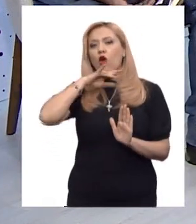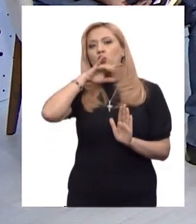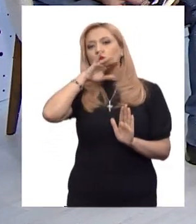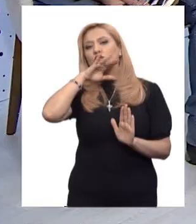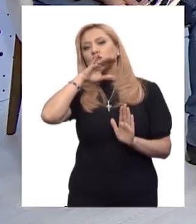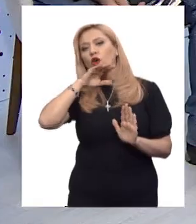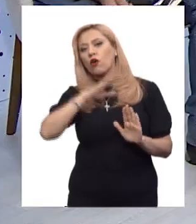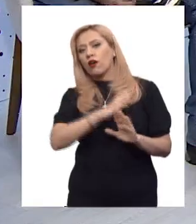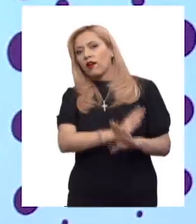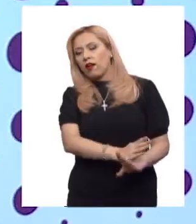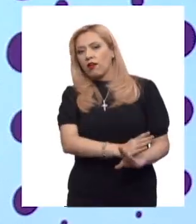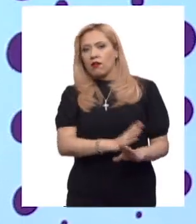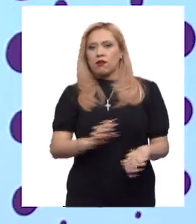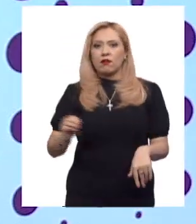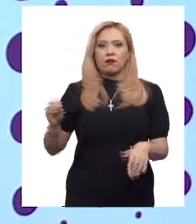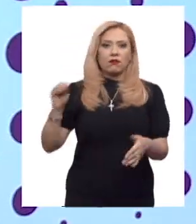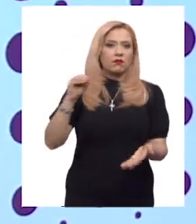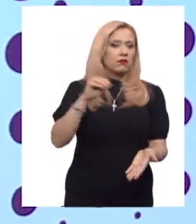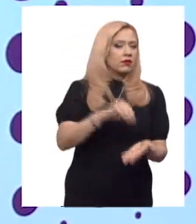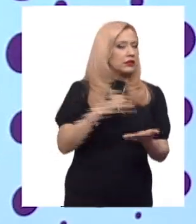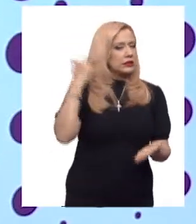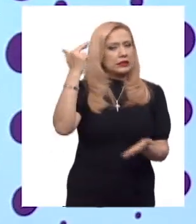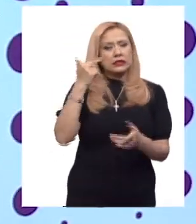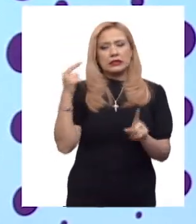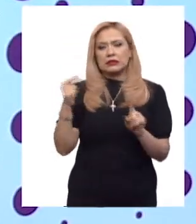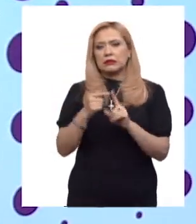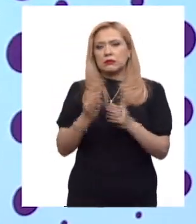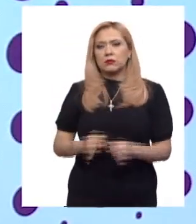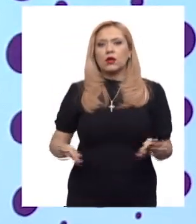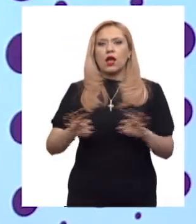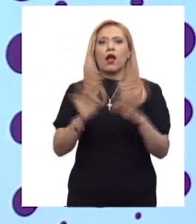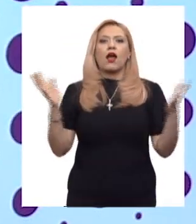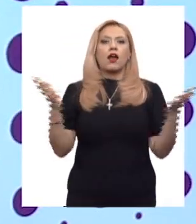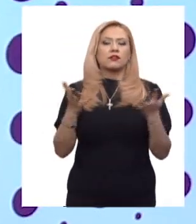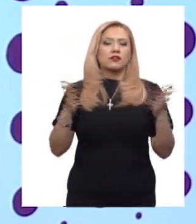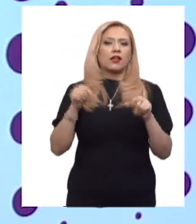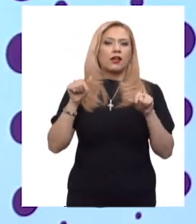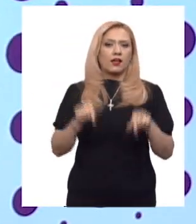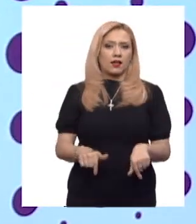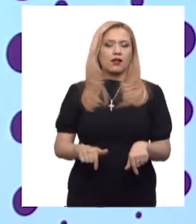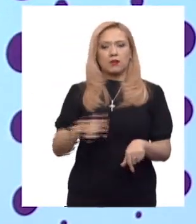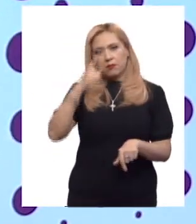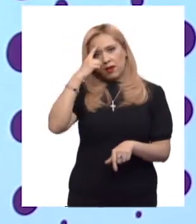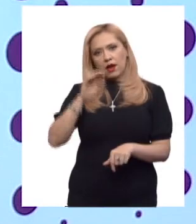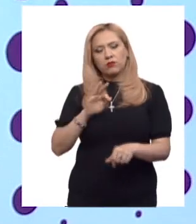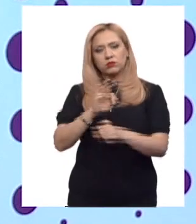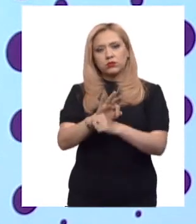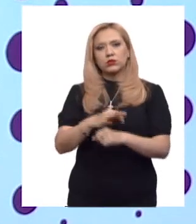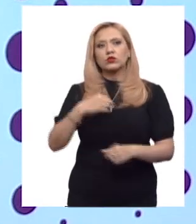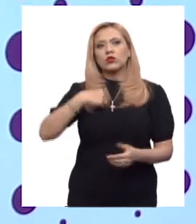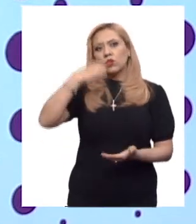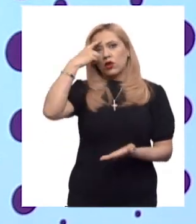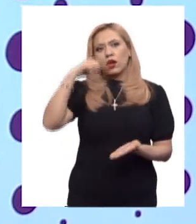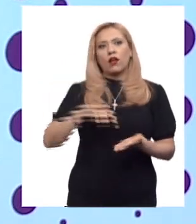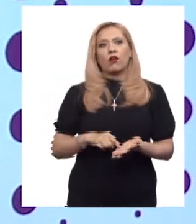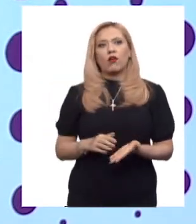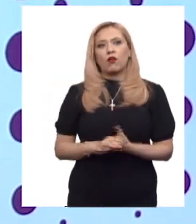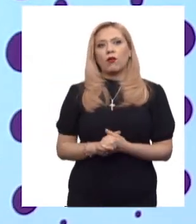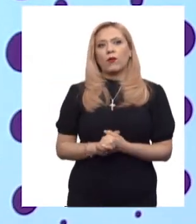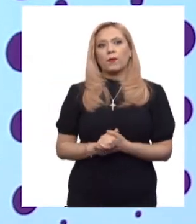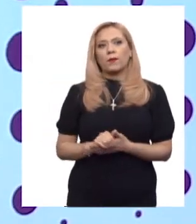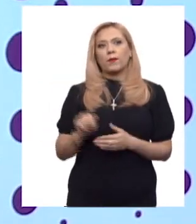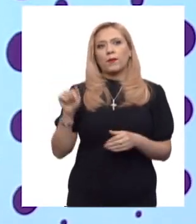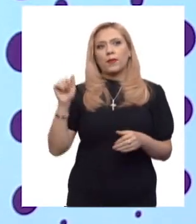Anticorrupción como una de las prioridades, crear este tipo de mecanismos, y me parece que desde